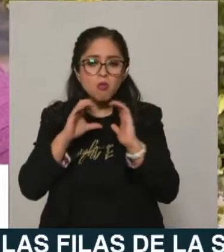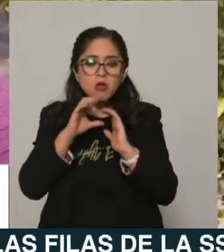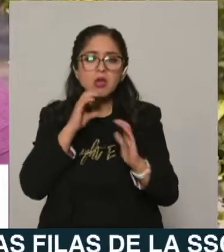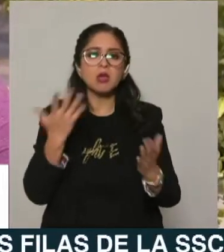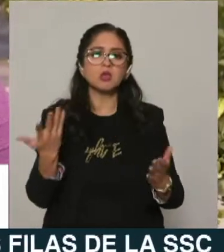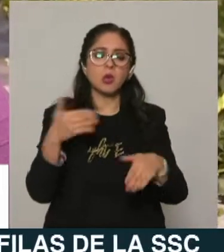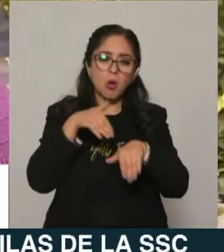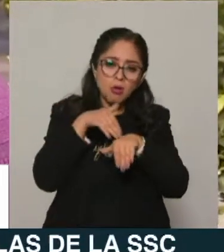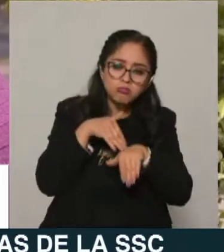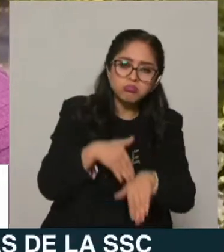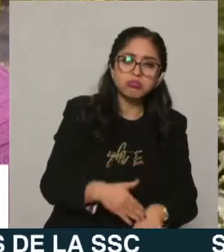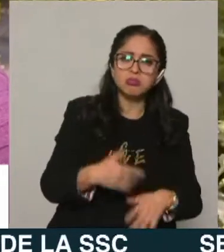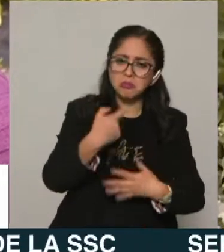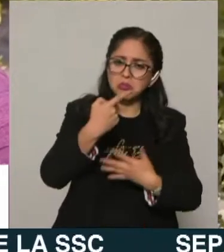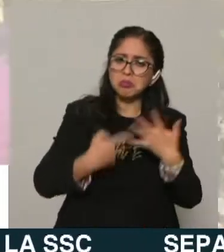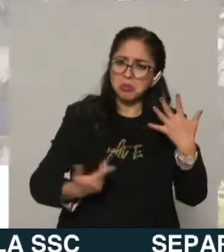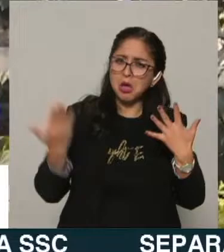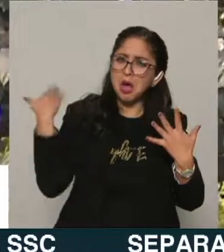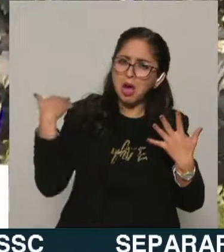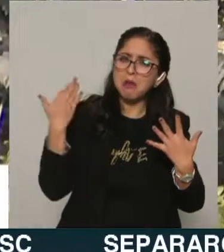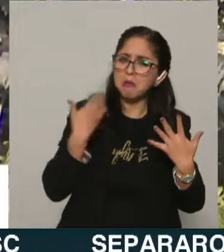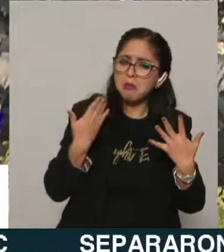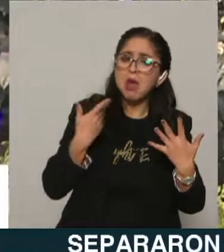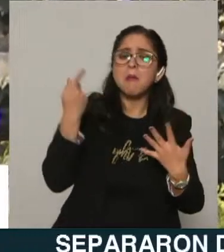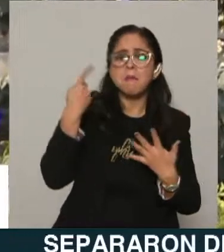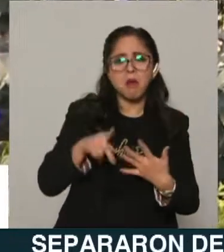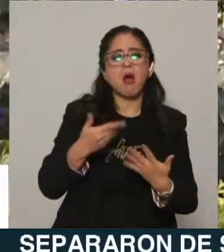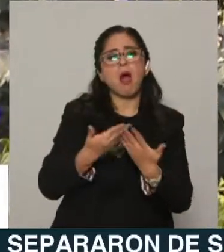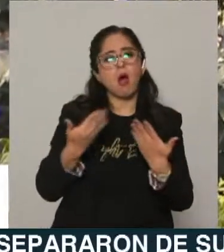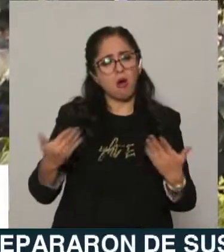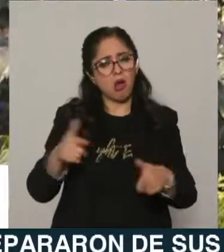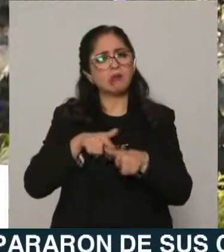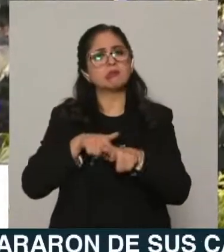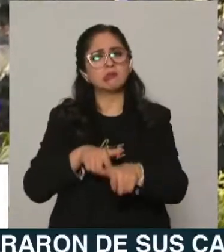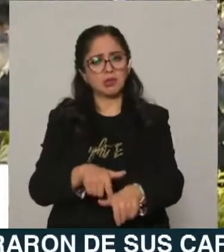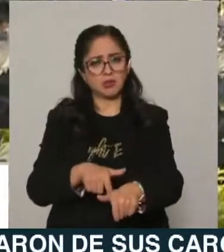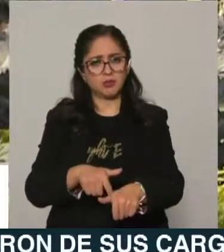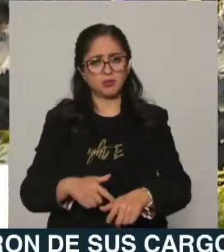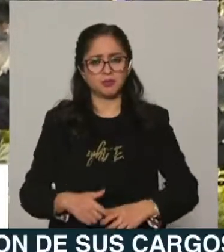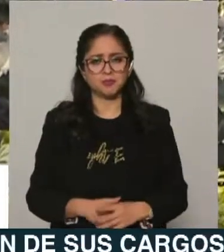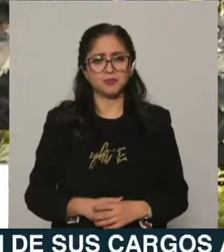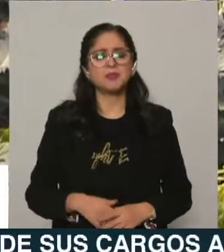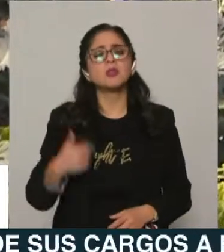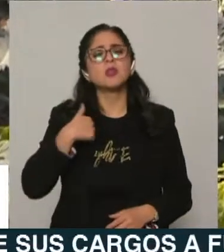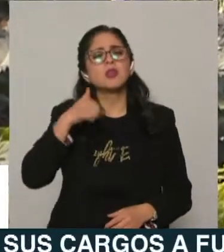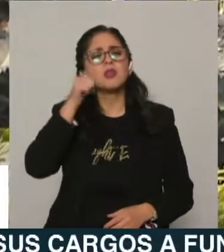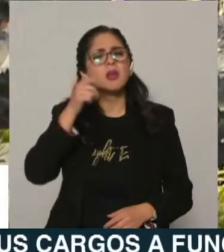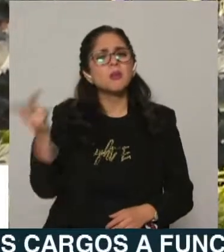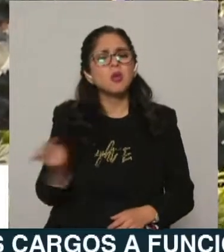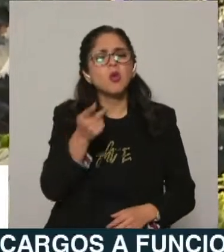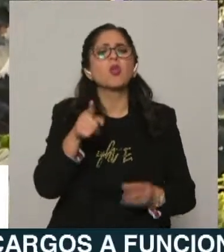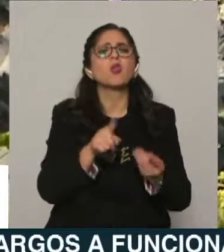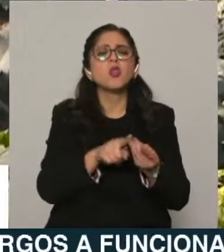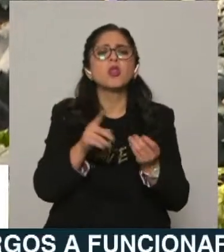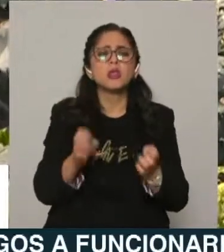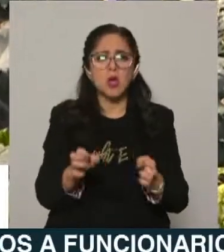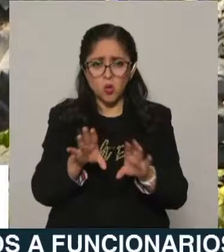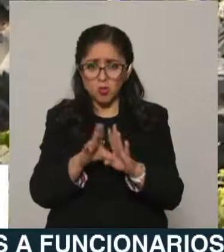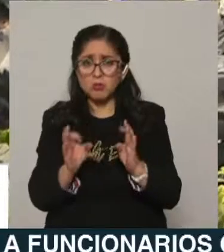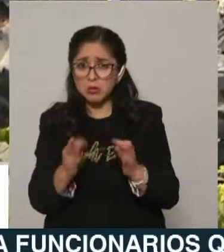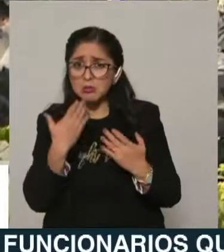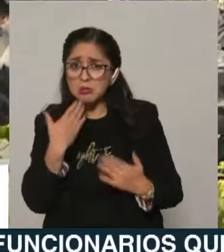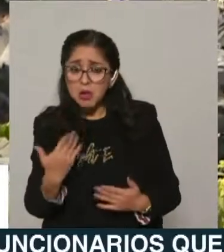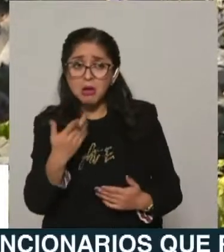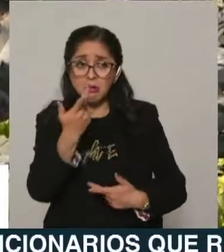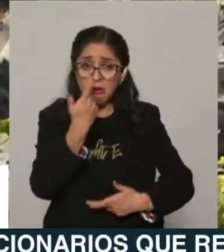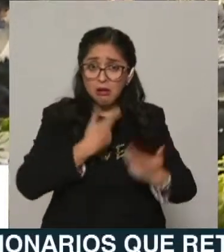no hay eso, pero hay que empezarlo a fomentar. Diciéndoles dónde están, cómo están, a qué horas vienen, llegan a la casa,